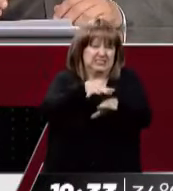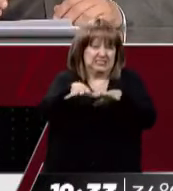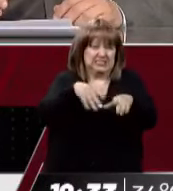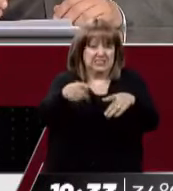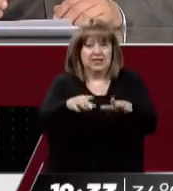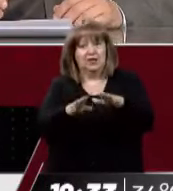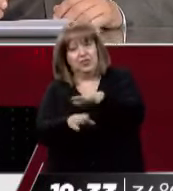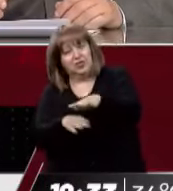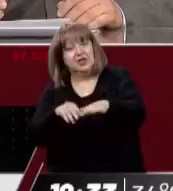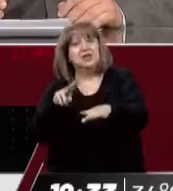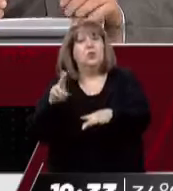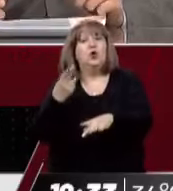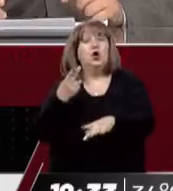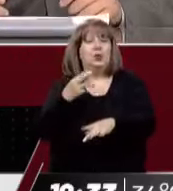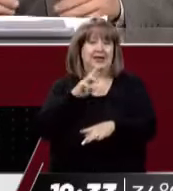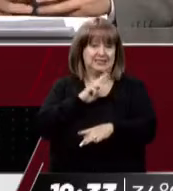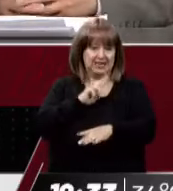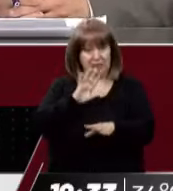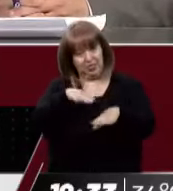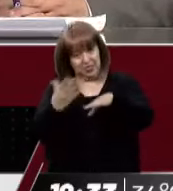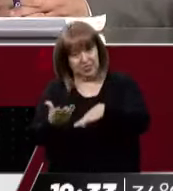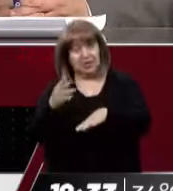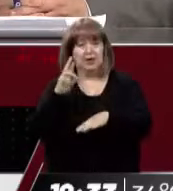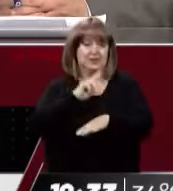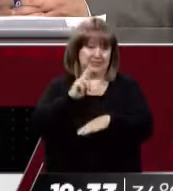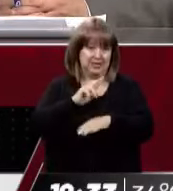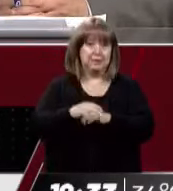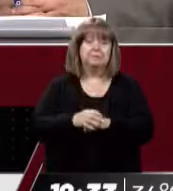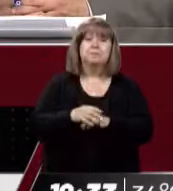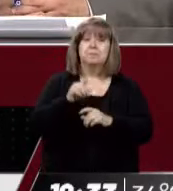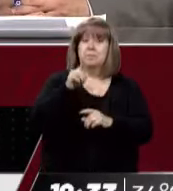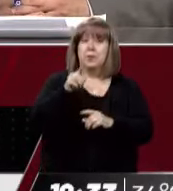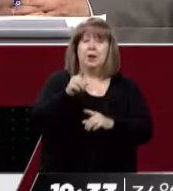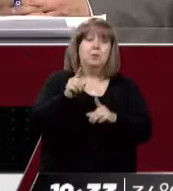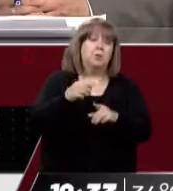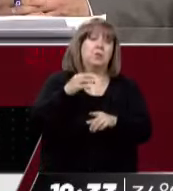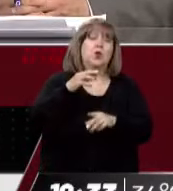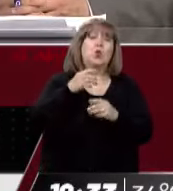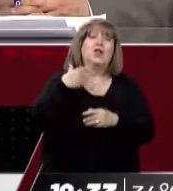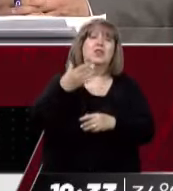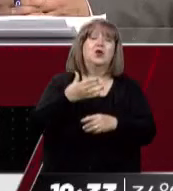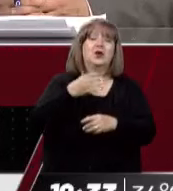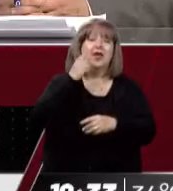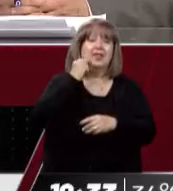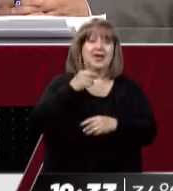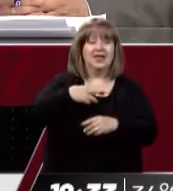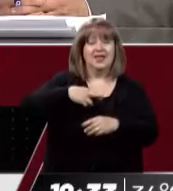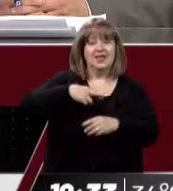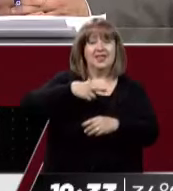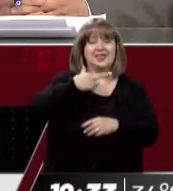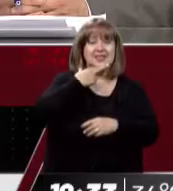evolucionaba su salud si estamos hablando Eh bueno bien la reconstrucción que hacías esto ocurría el 17 de octubre pasado